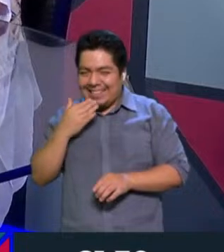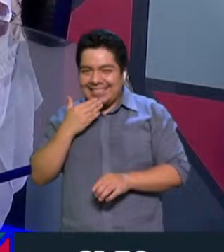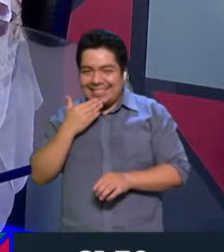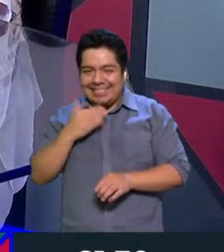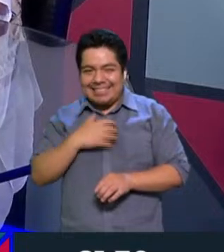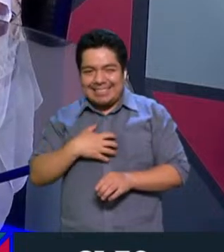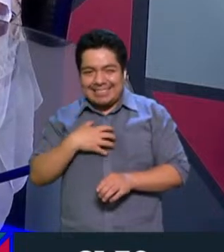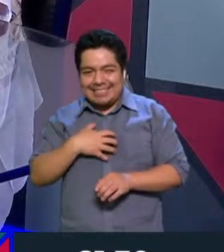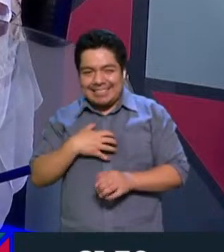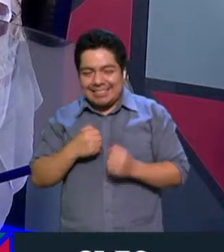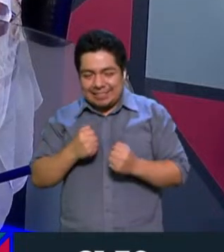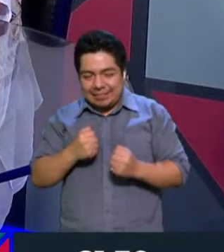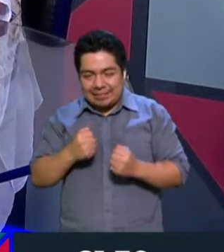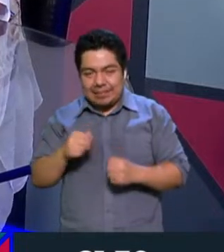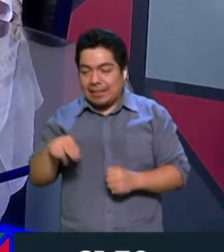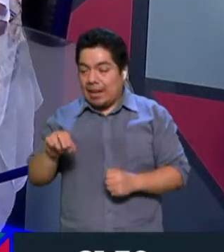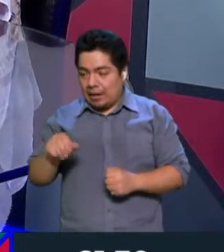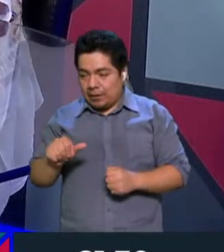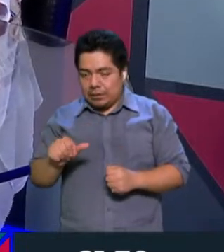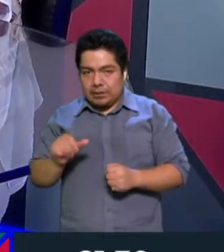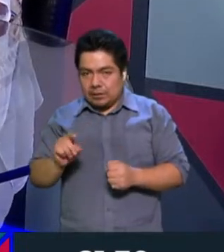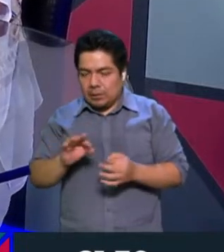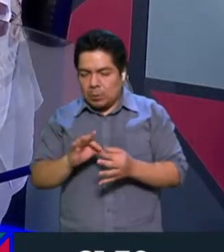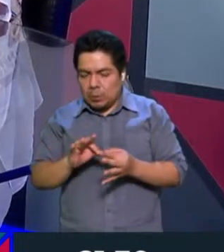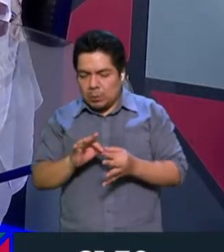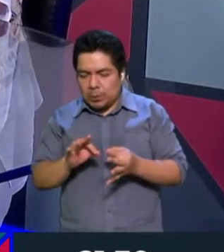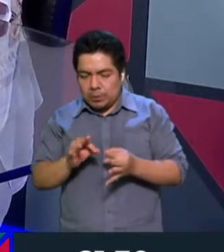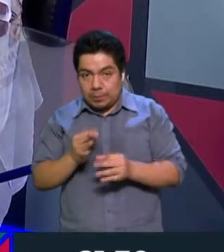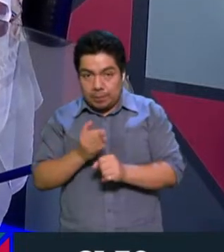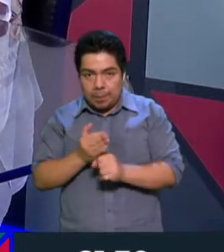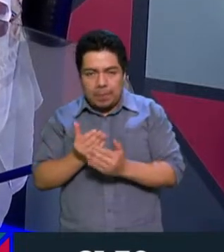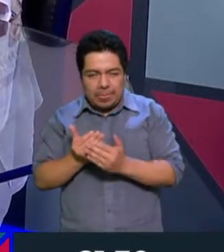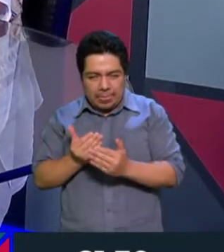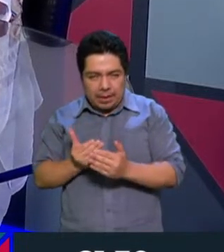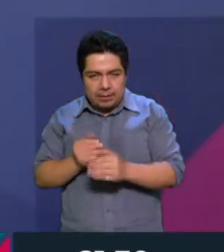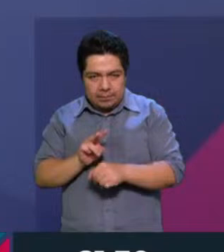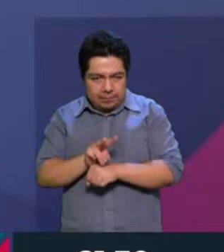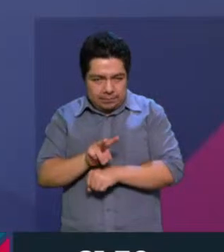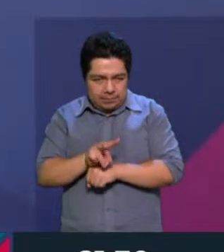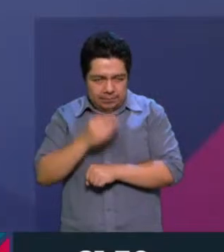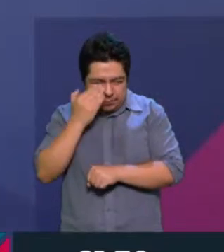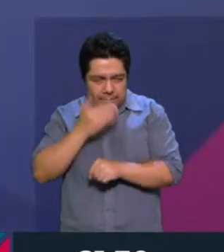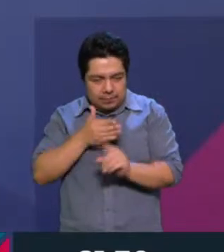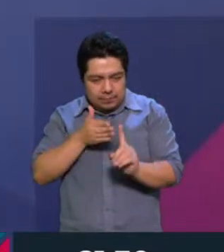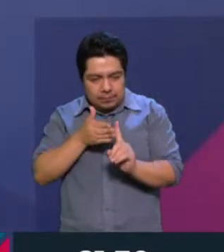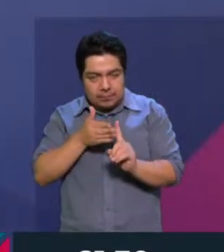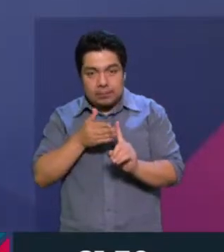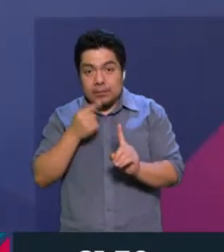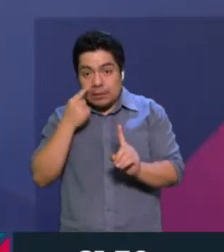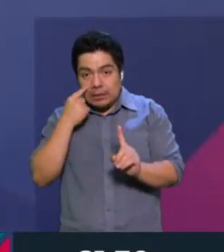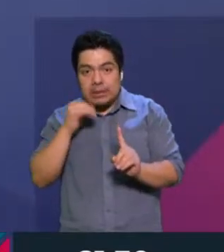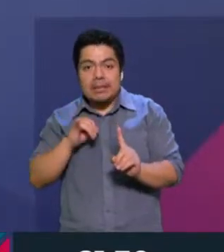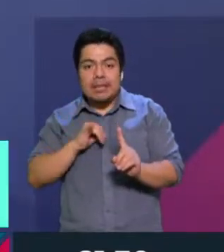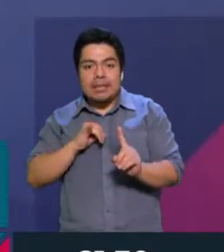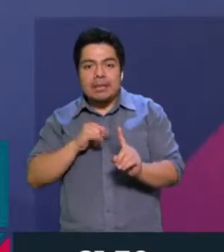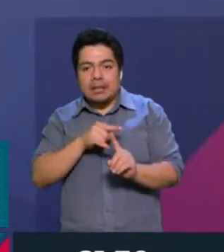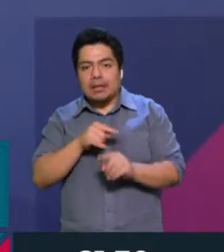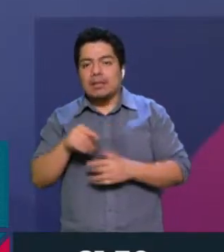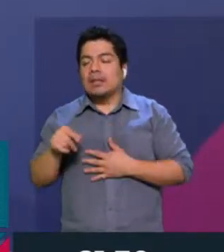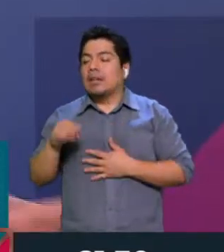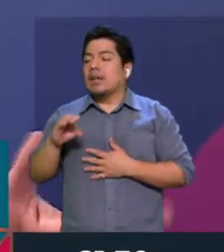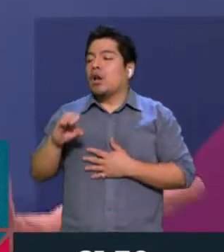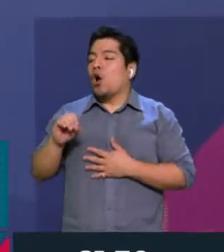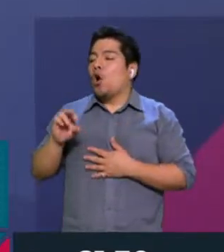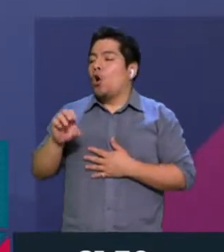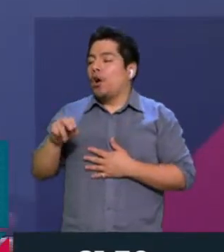aquí agarrando la nota que estamos diciendo hace unos segundos. Fíjate que es muy interesante este llamado que hace la candidata,